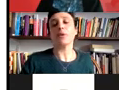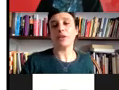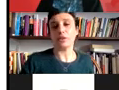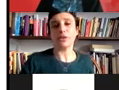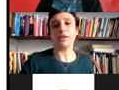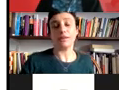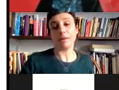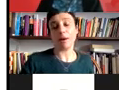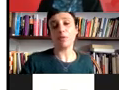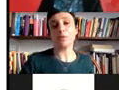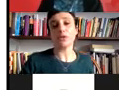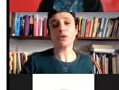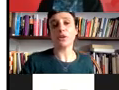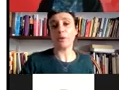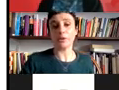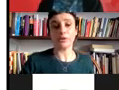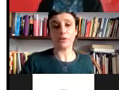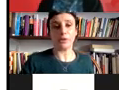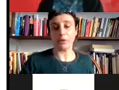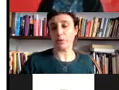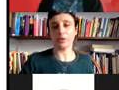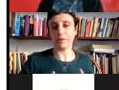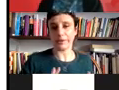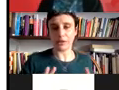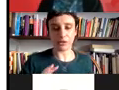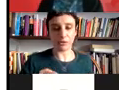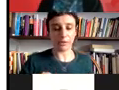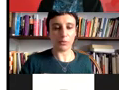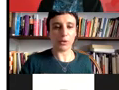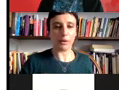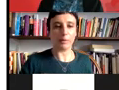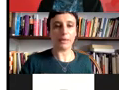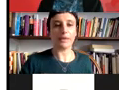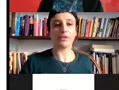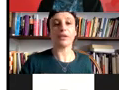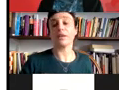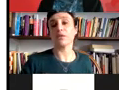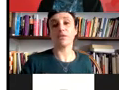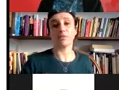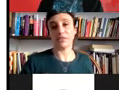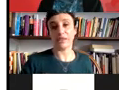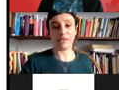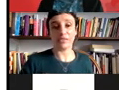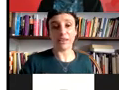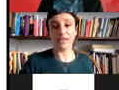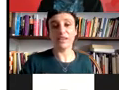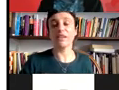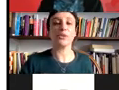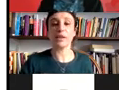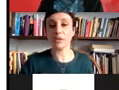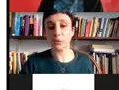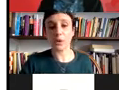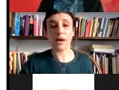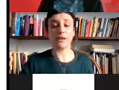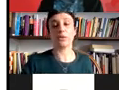Y bueno, y trabajamos un montón con los preconceptos y prejuicios, entre ellos, así muy brevemente, esto de que son seres infantiles,